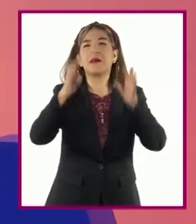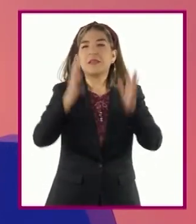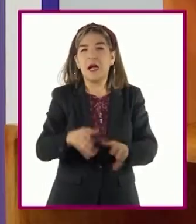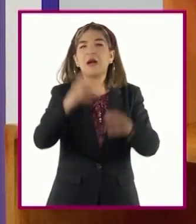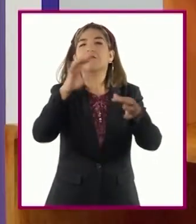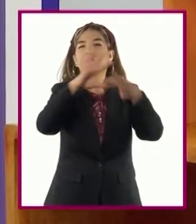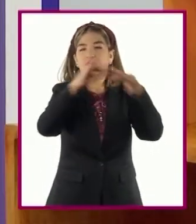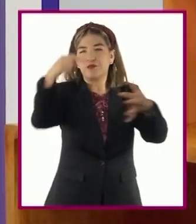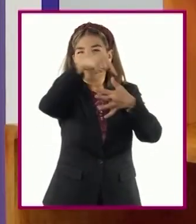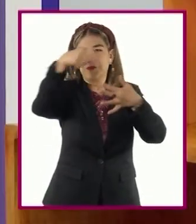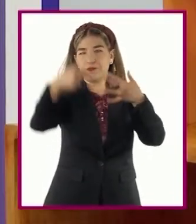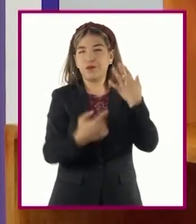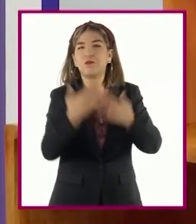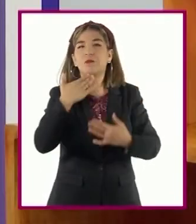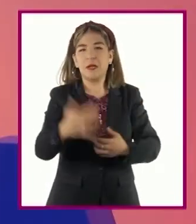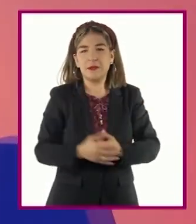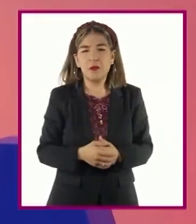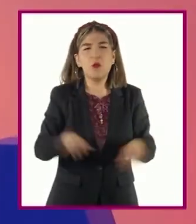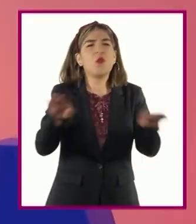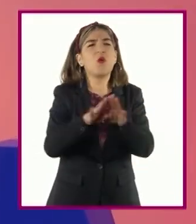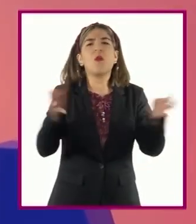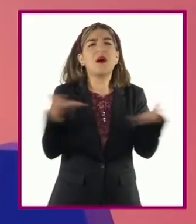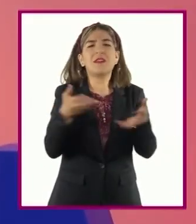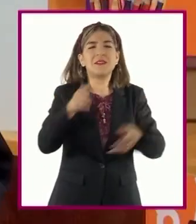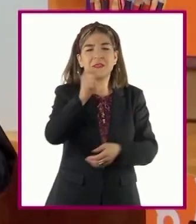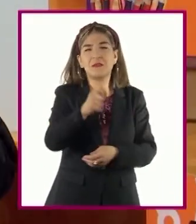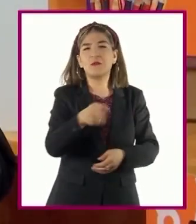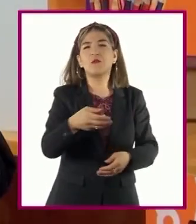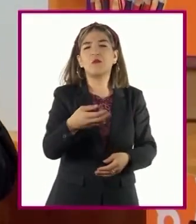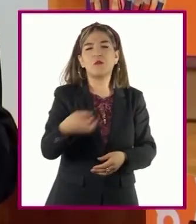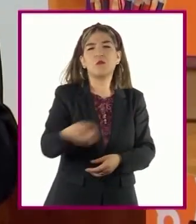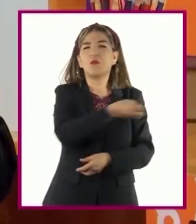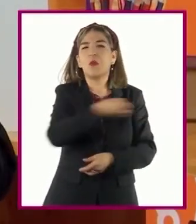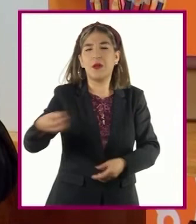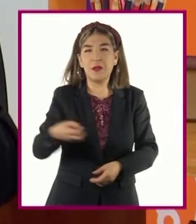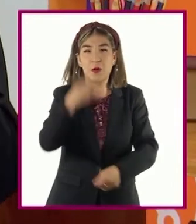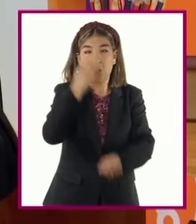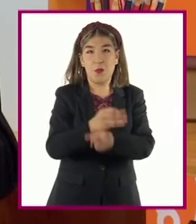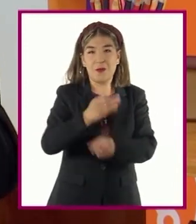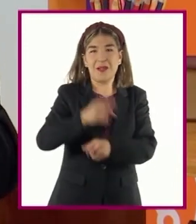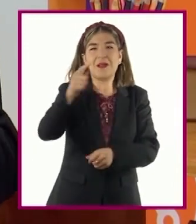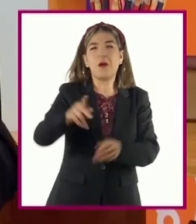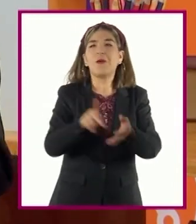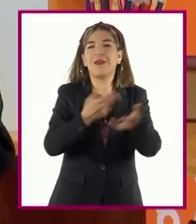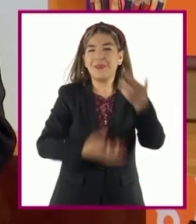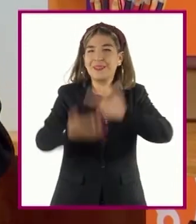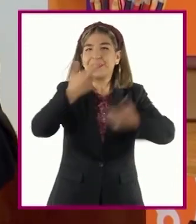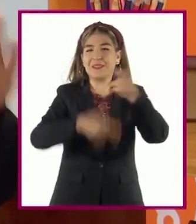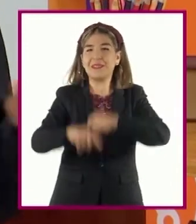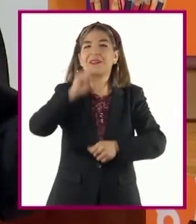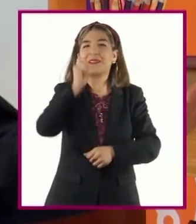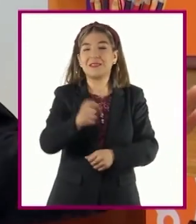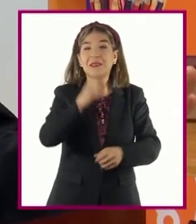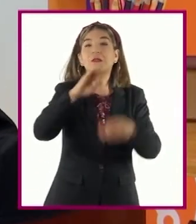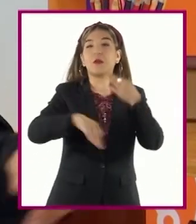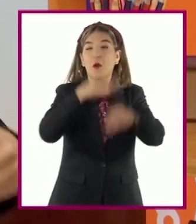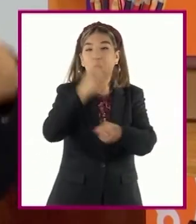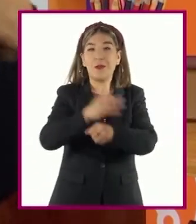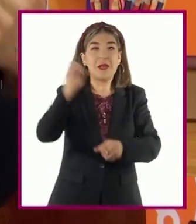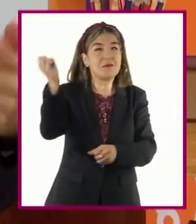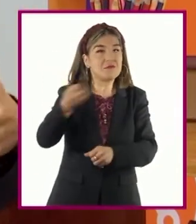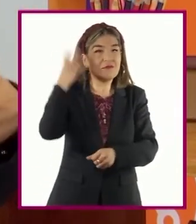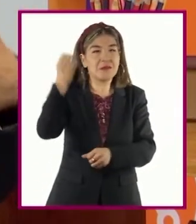algunas cualidades. ¿Cómo debe ser un moderador? Si recapitulamos y tomamos en cuenta todo lo